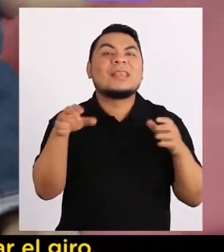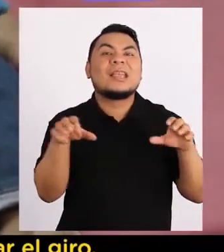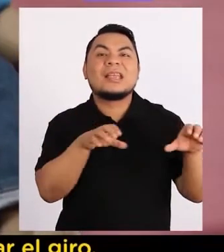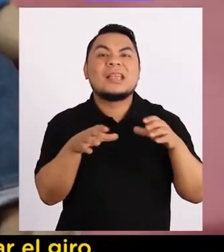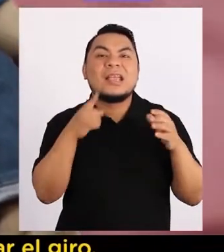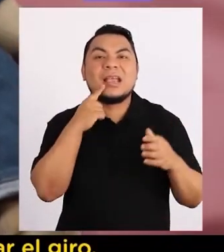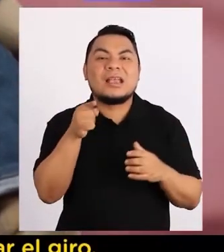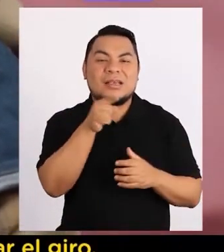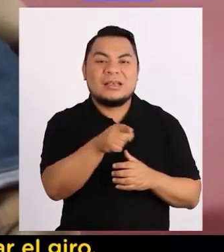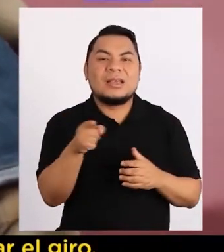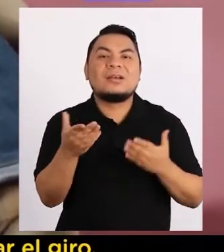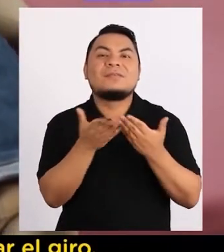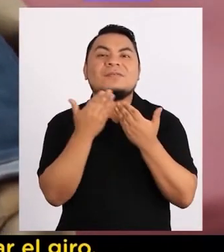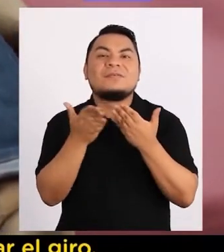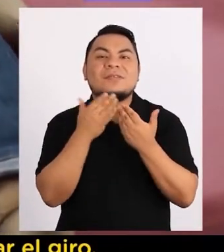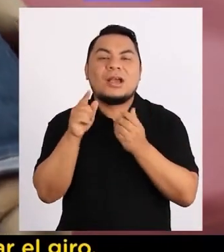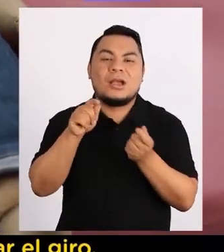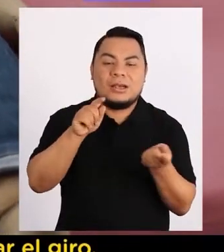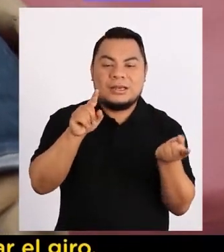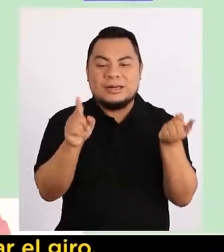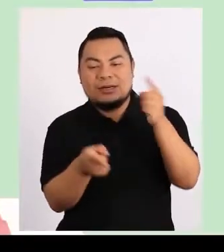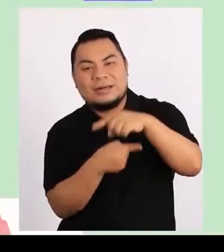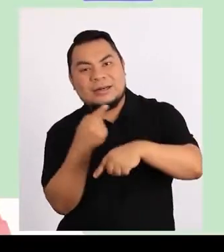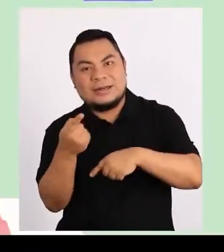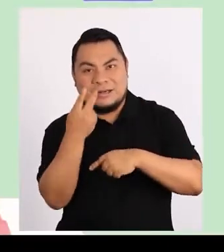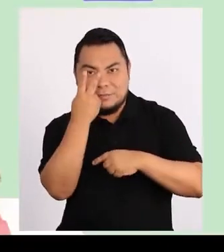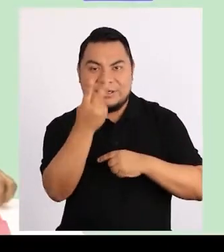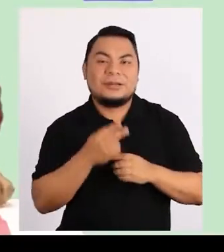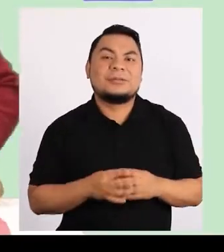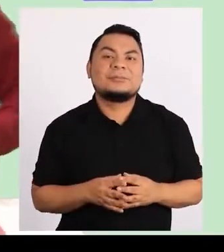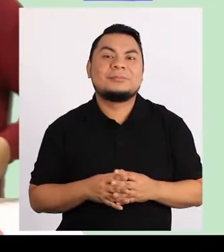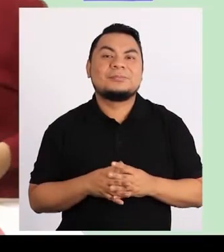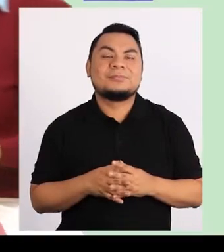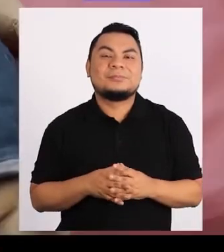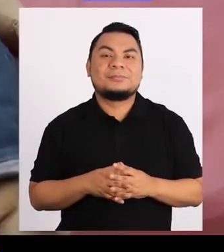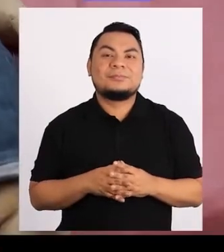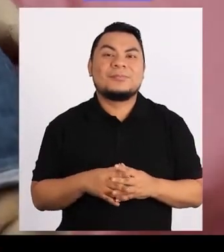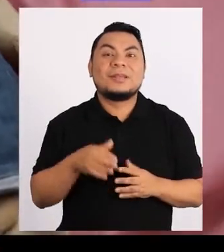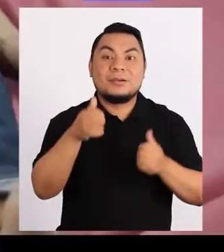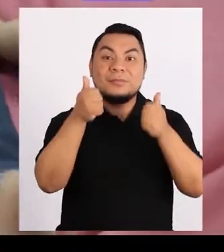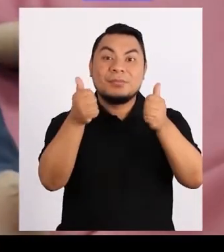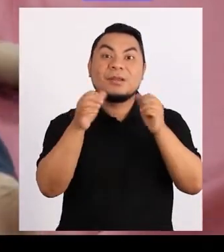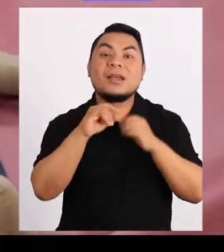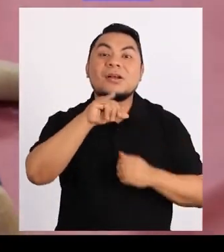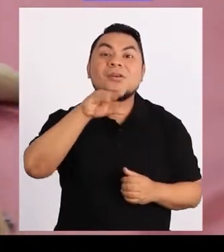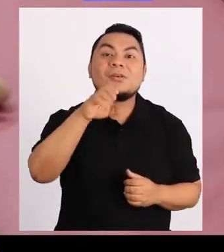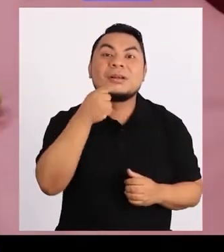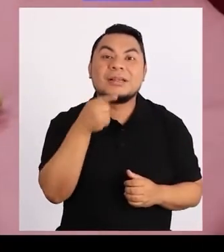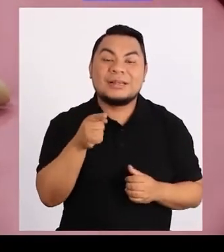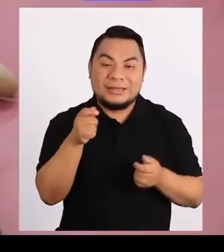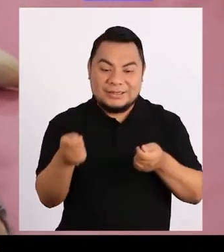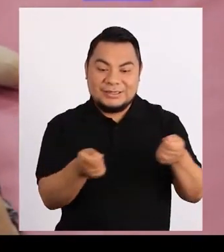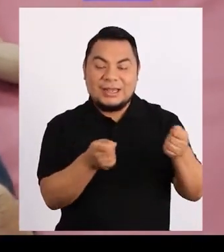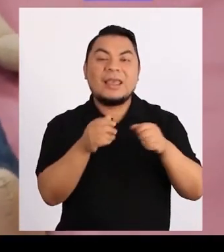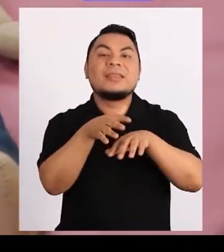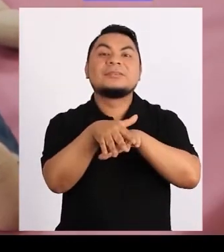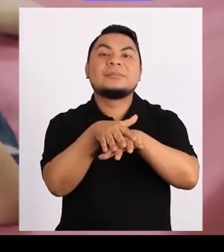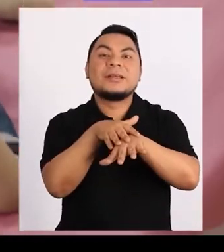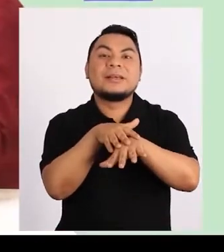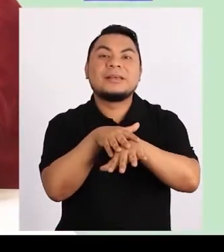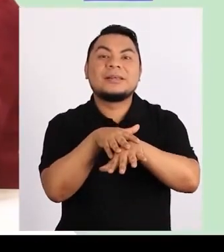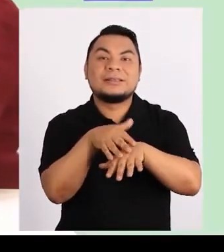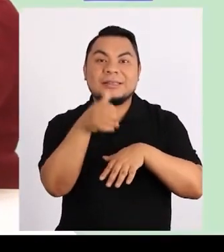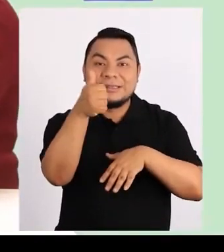y lo mecemos de lado a lado para facilitar el giro, de esta manera. Muy bien, Jorge, vamos a girar,